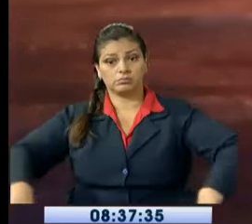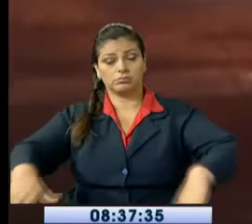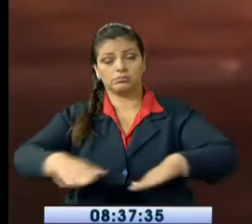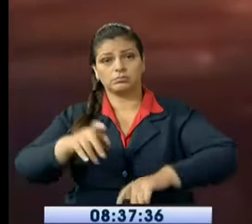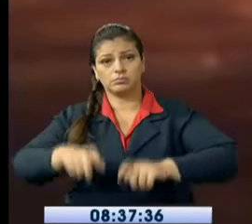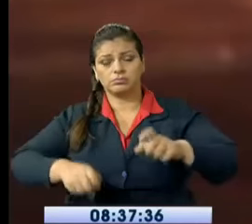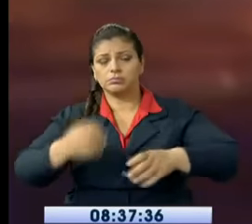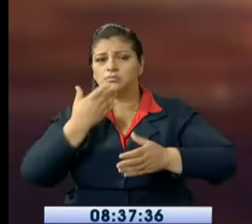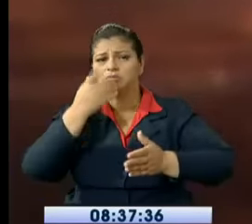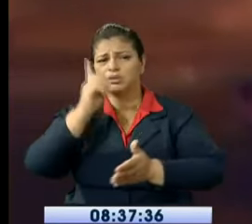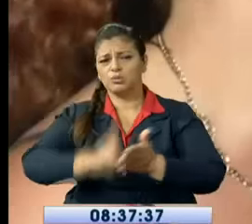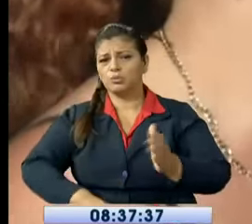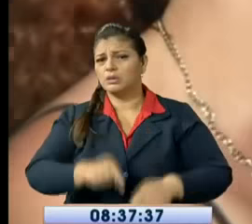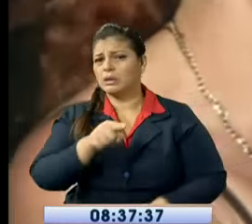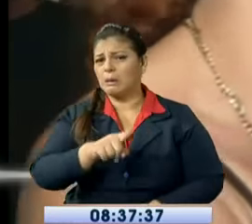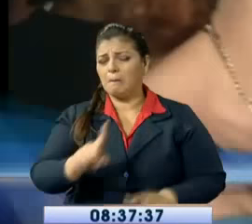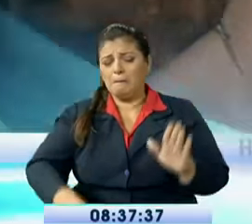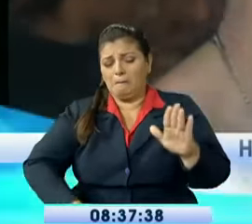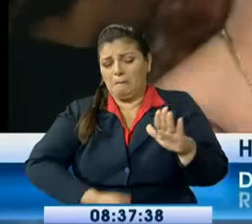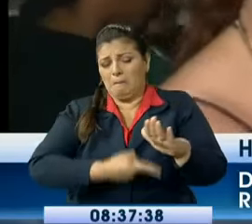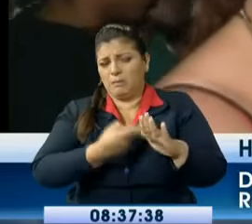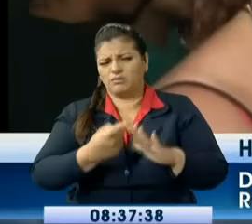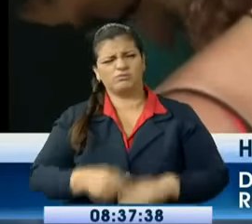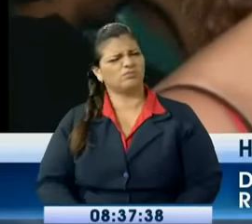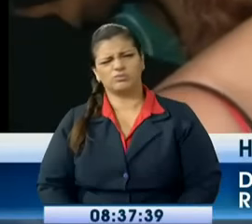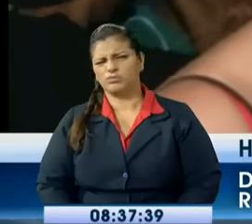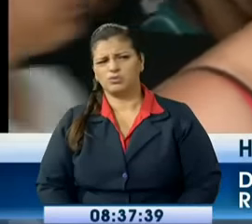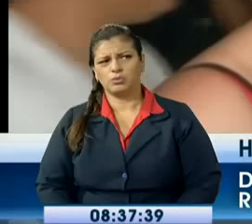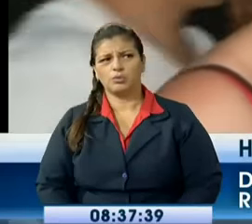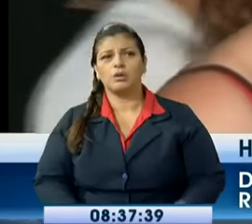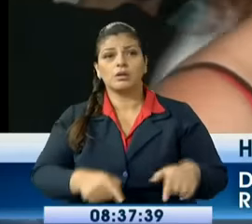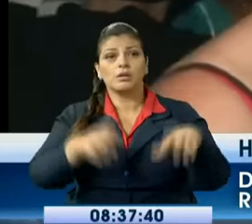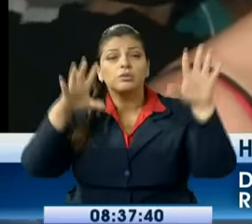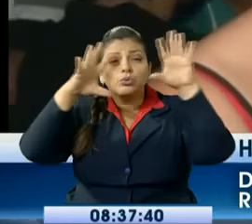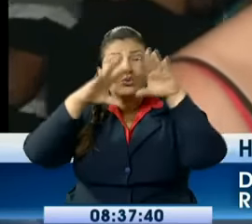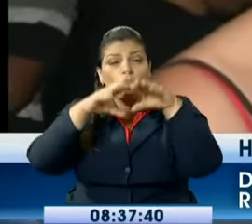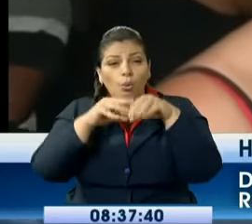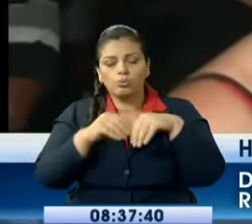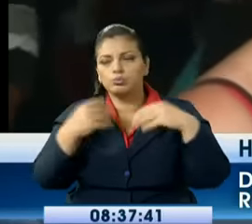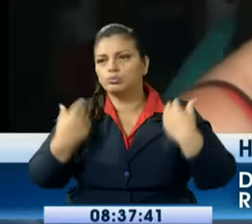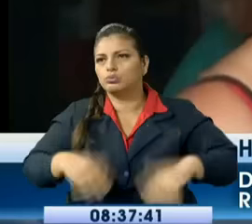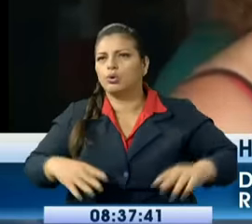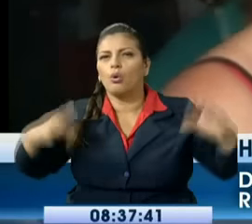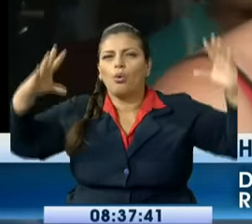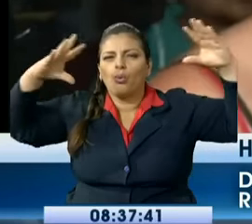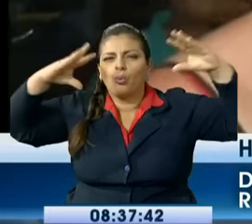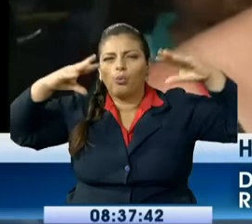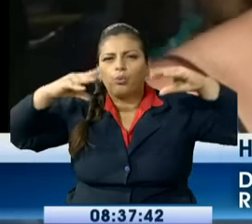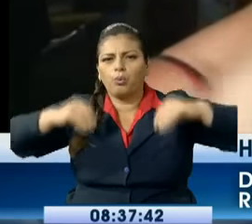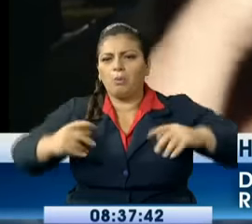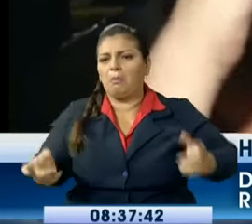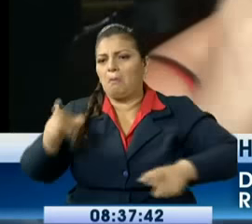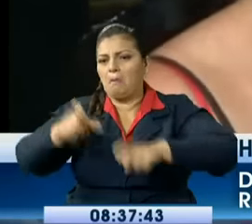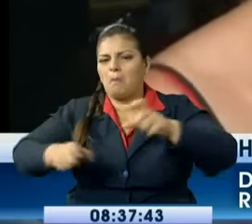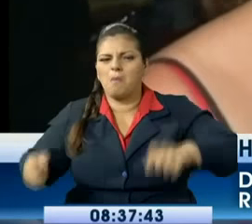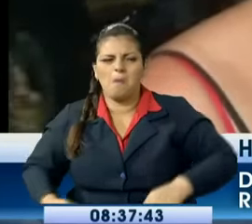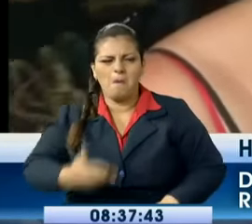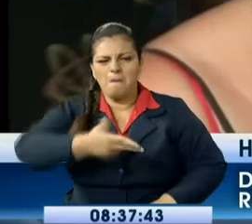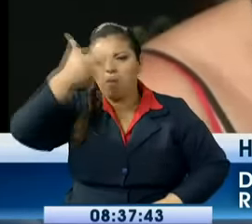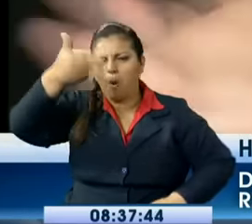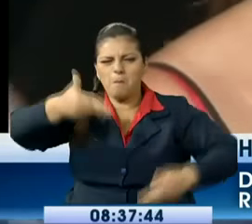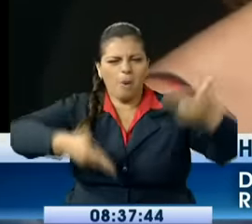una persona en el sitio. Esto es una calle muerta en las noches. Aquí ya los asesinos, los sicarios, no sé, ya la han cogido